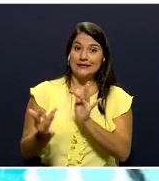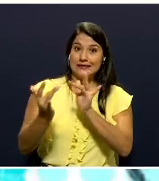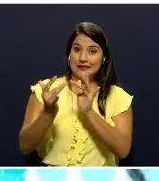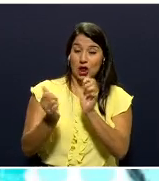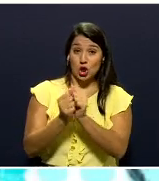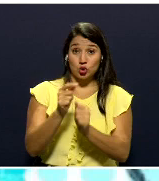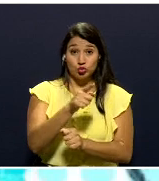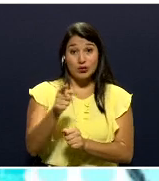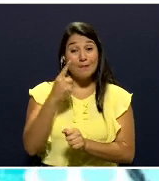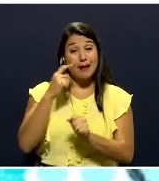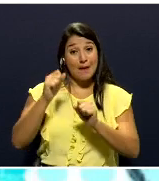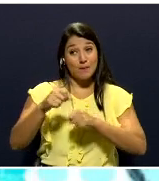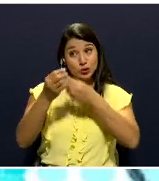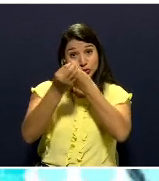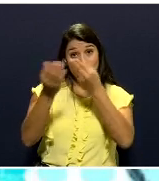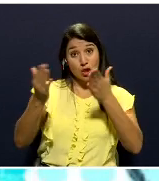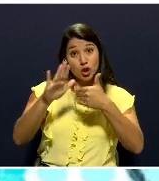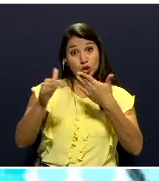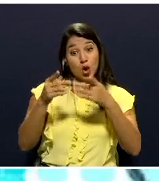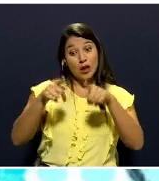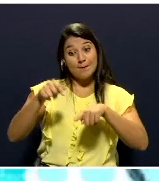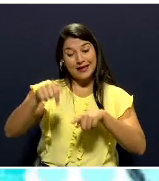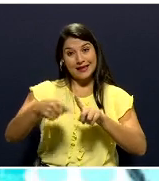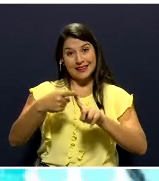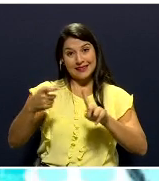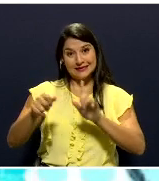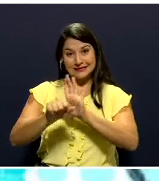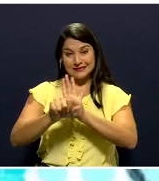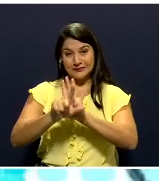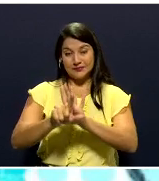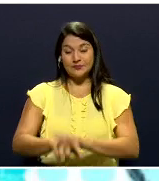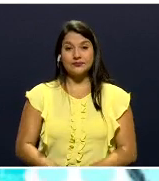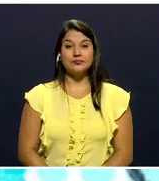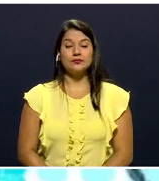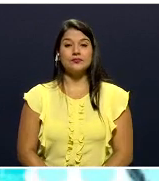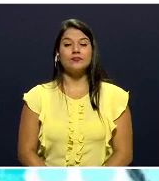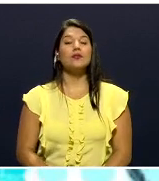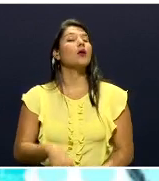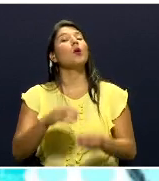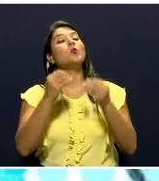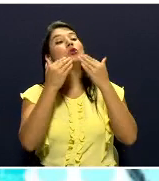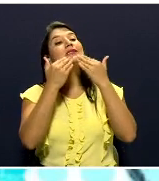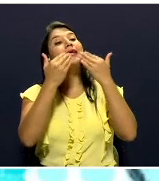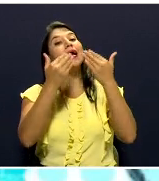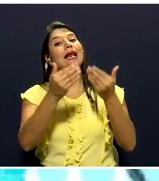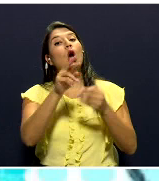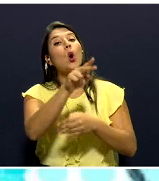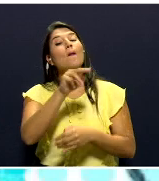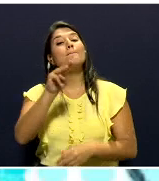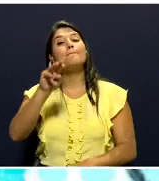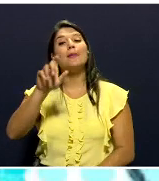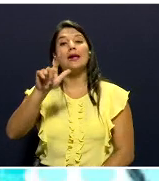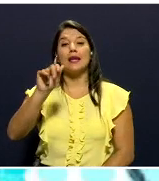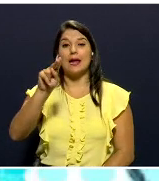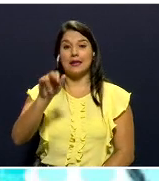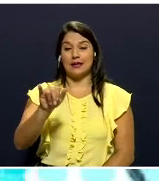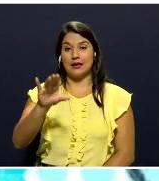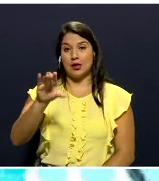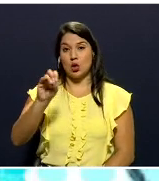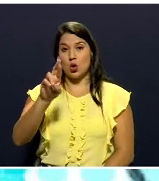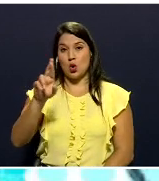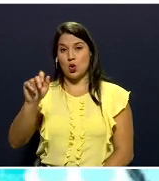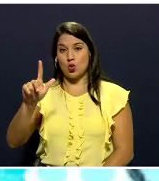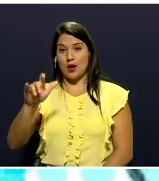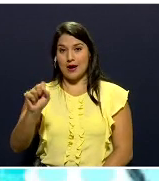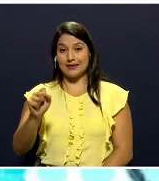para informarles lo que acontezca acá desde la Asamblea Legislativa. Muchísimas gracias a nuestra compañera Melanie Corrales